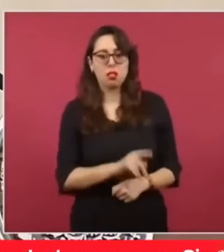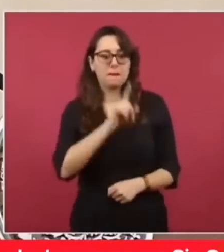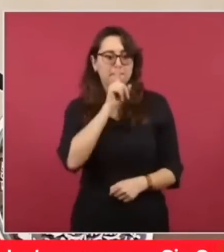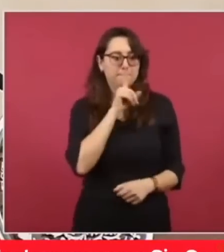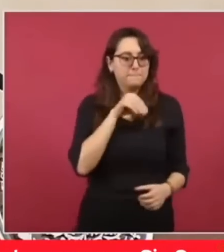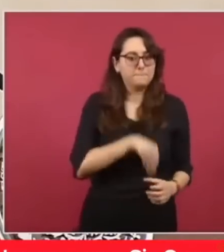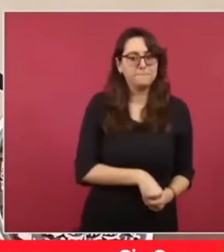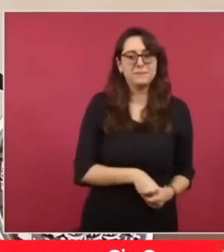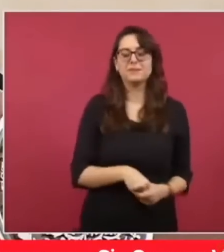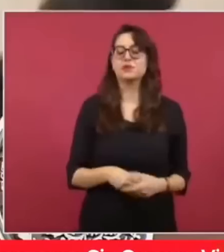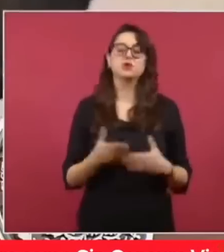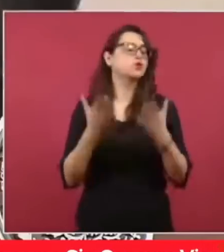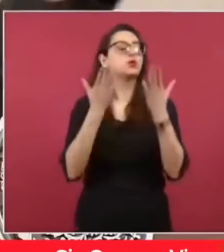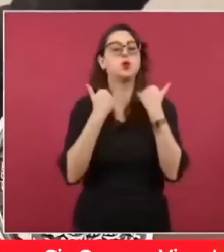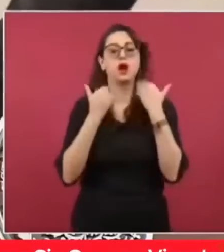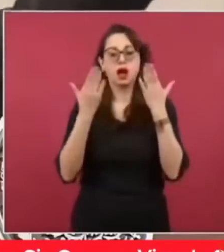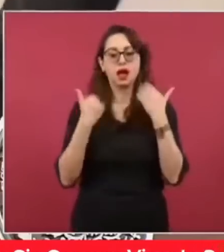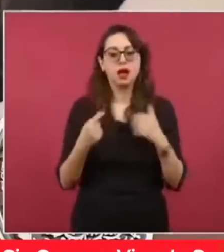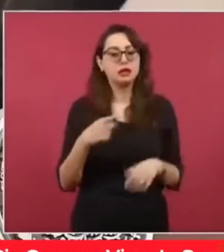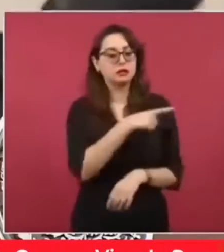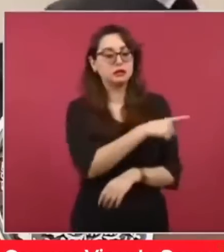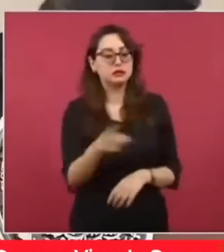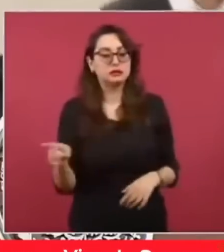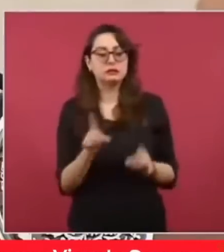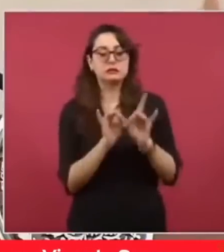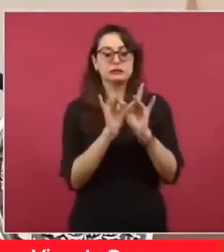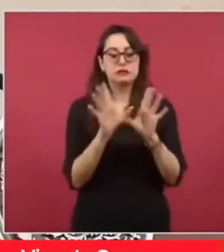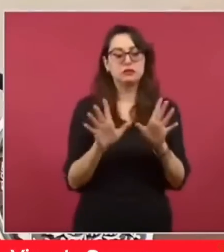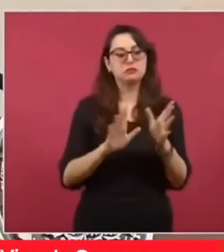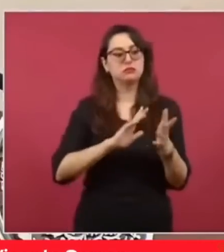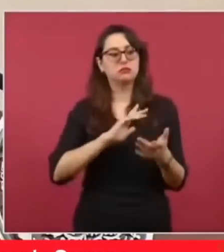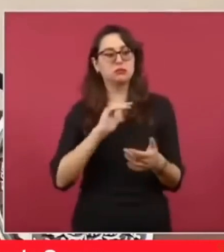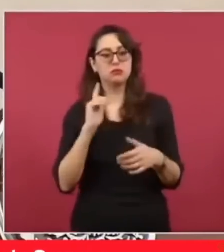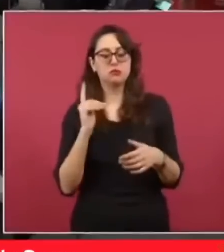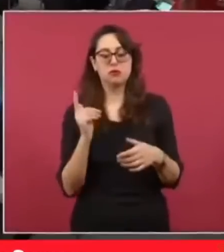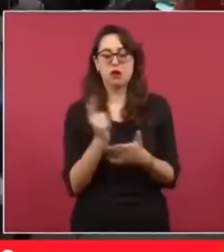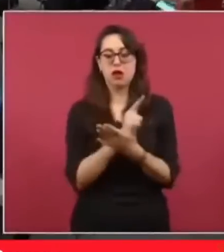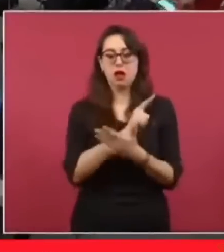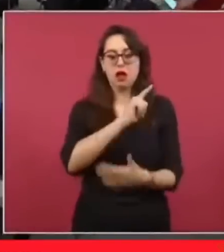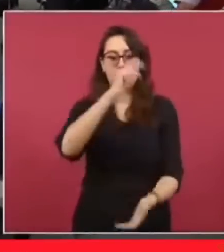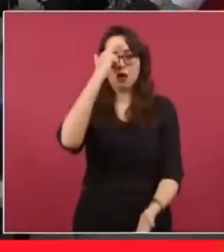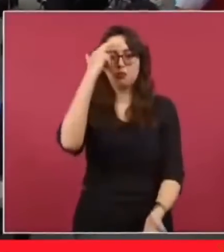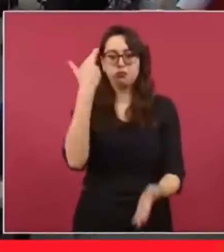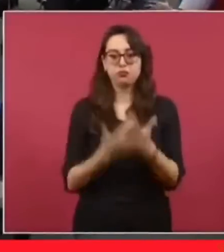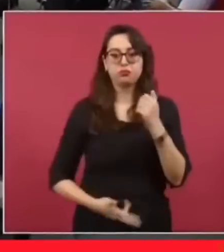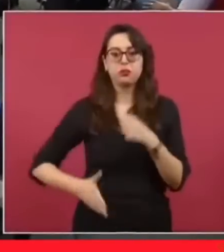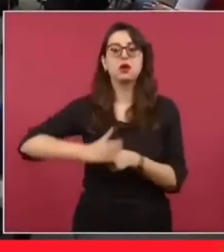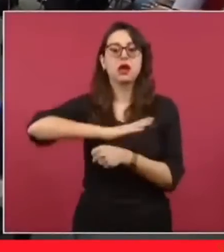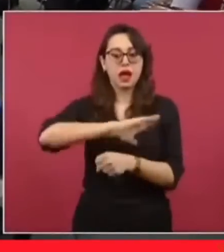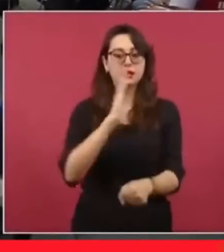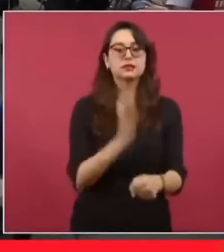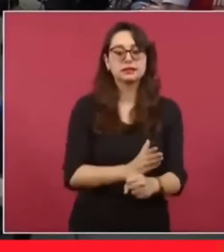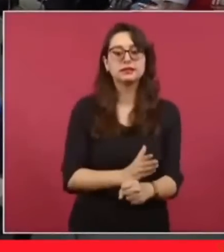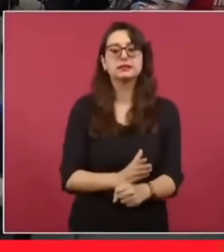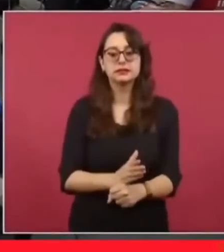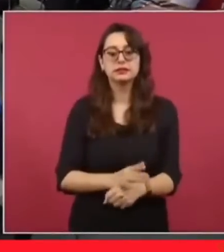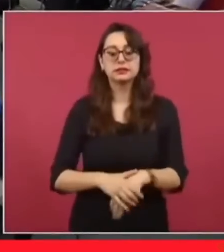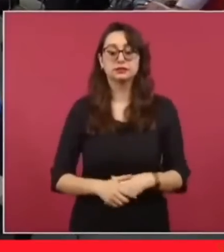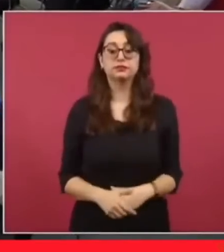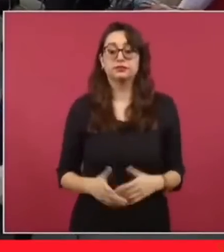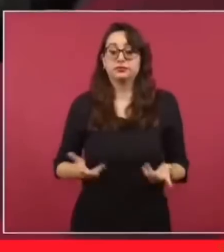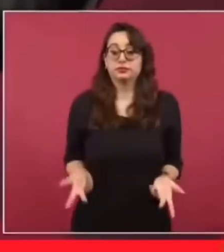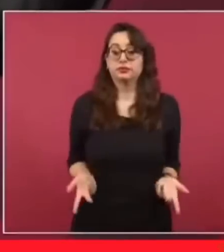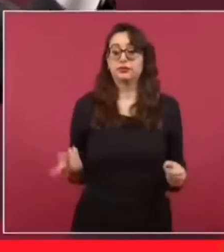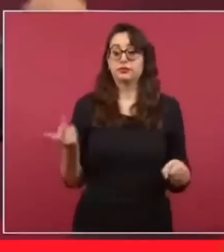impunidad. Entonces, fabricaron, ¿sí?, la llamada